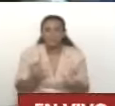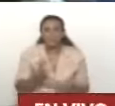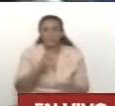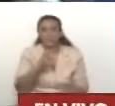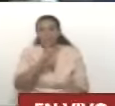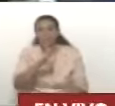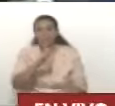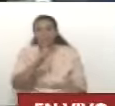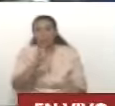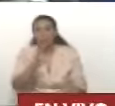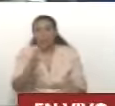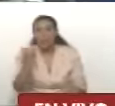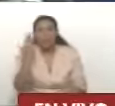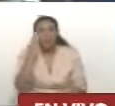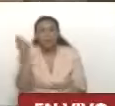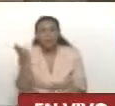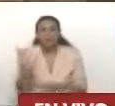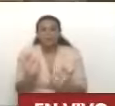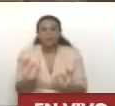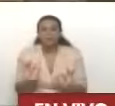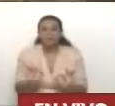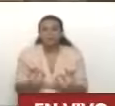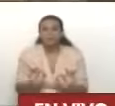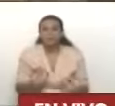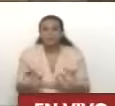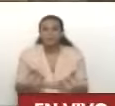Victoria Velázquez Milano.